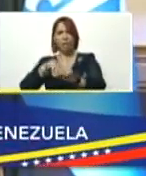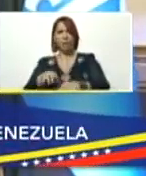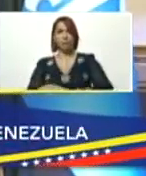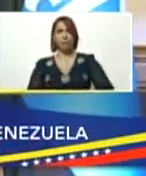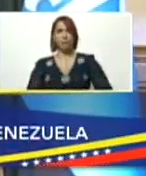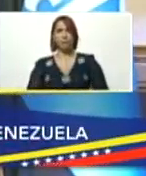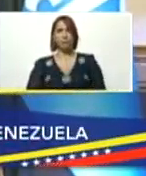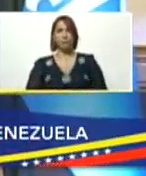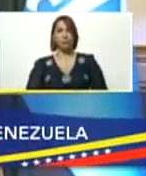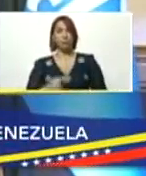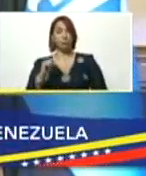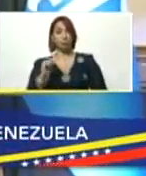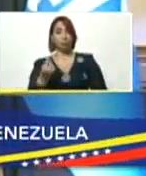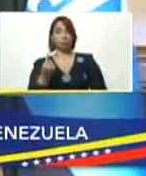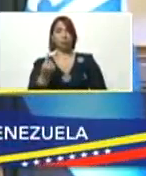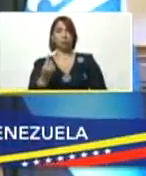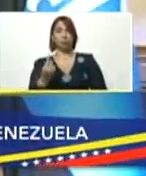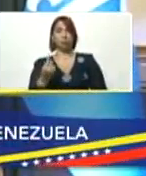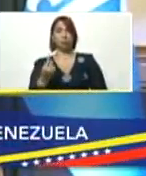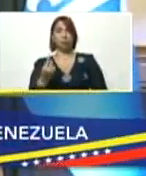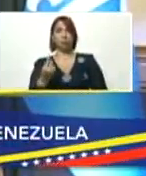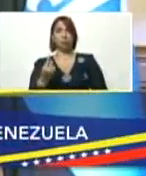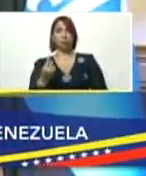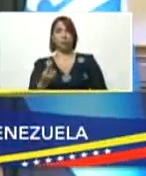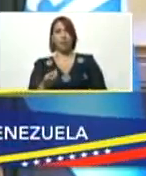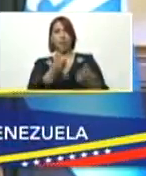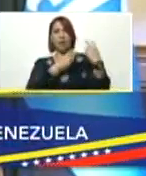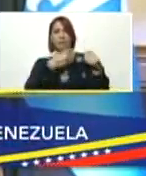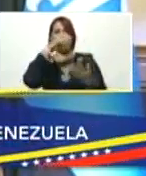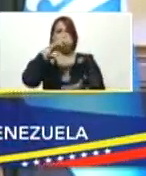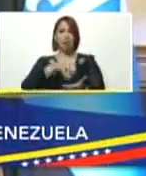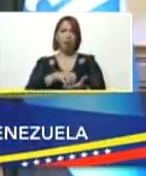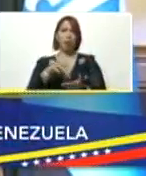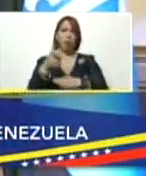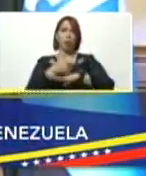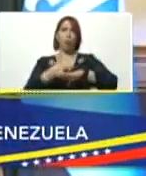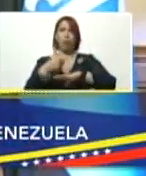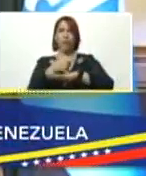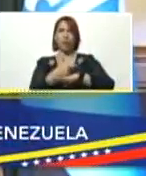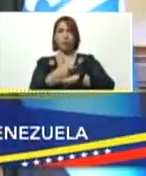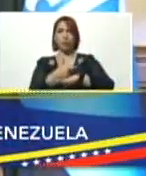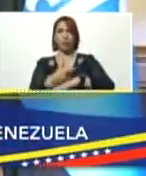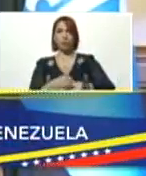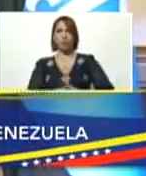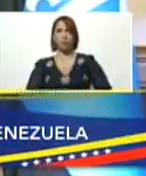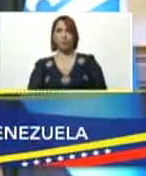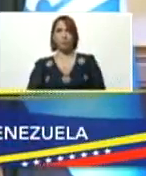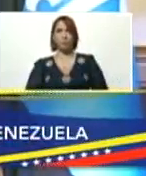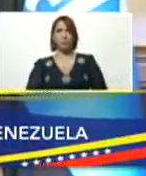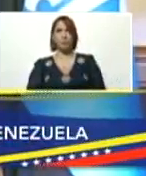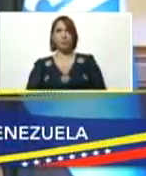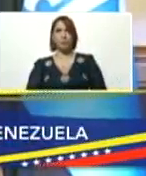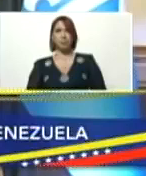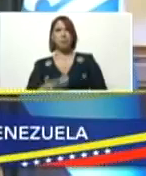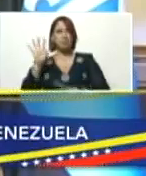de los principales jefes de Estado y de gobierno de Occidente.